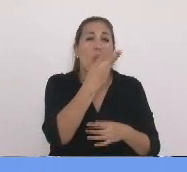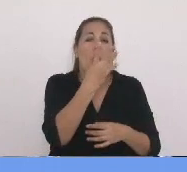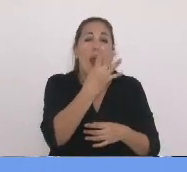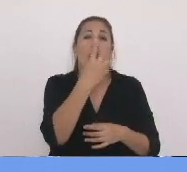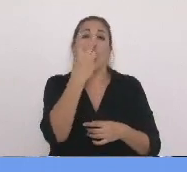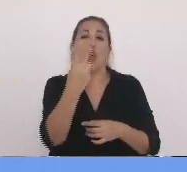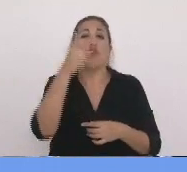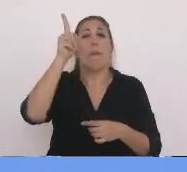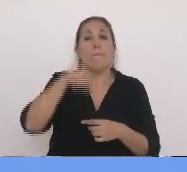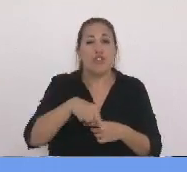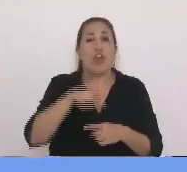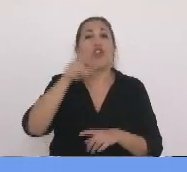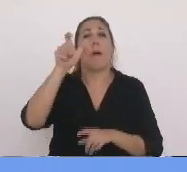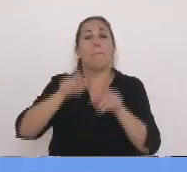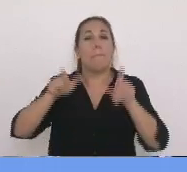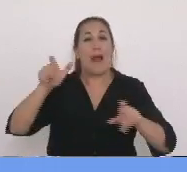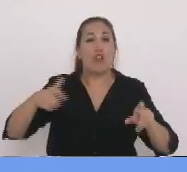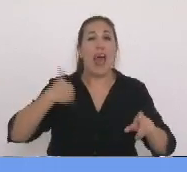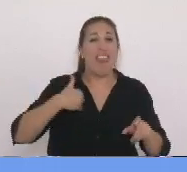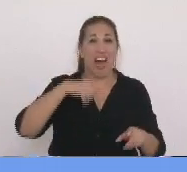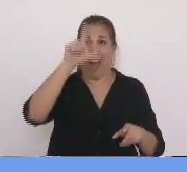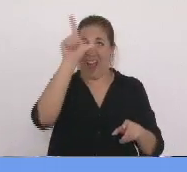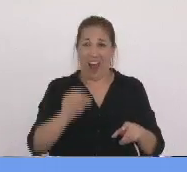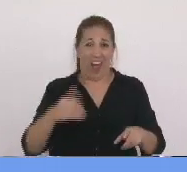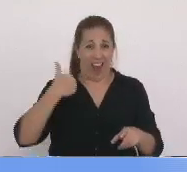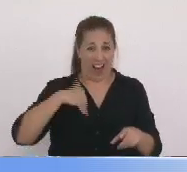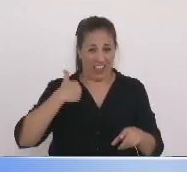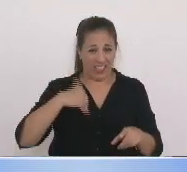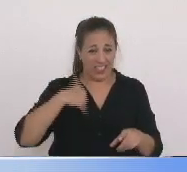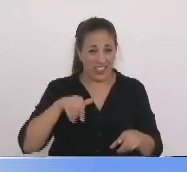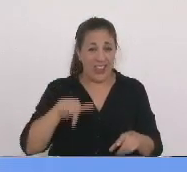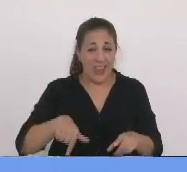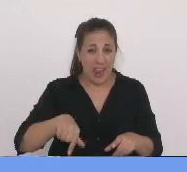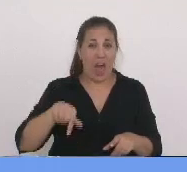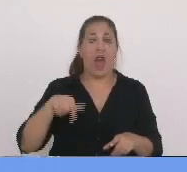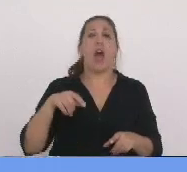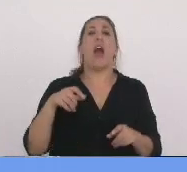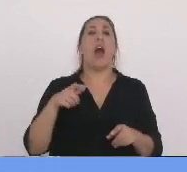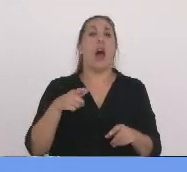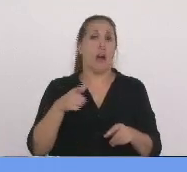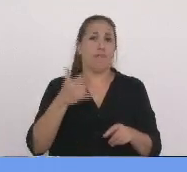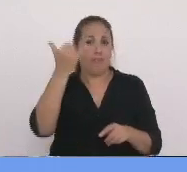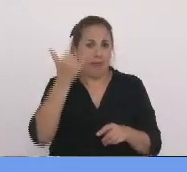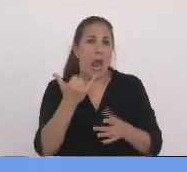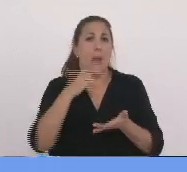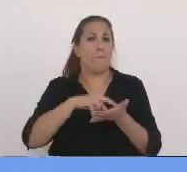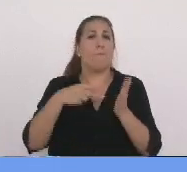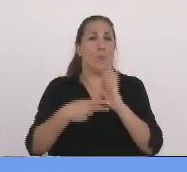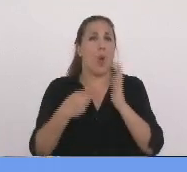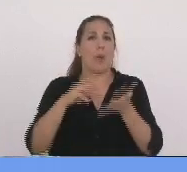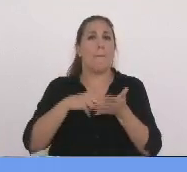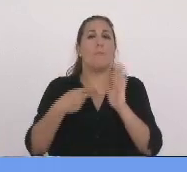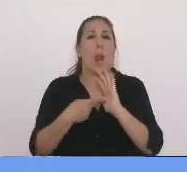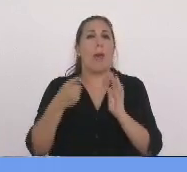población argentina de nuestro país tiene problemas con la justicia tiene problemas